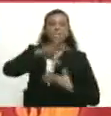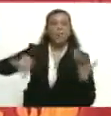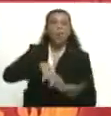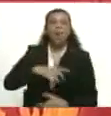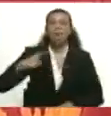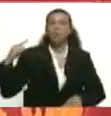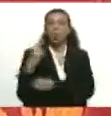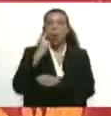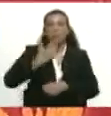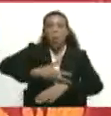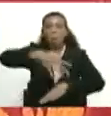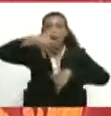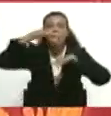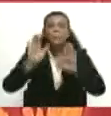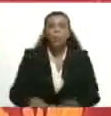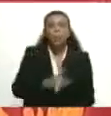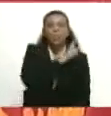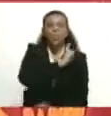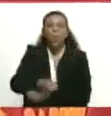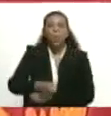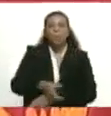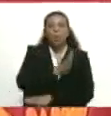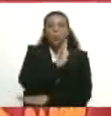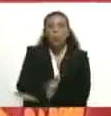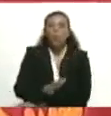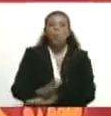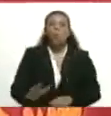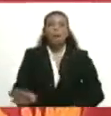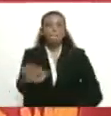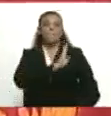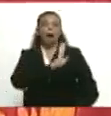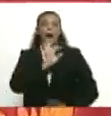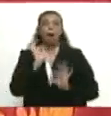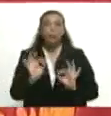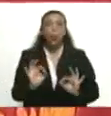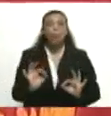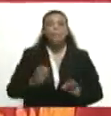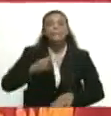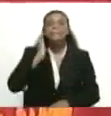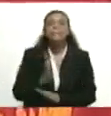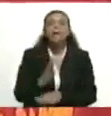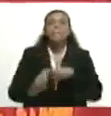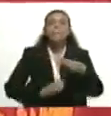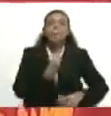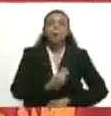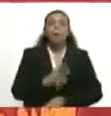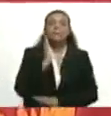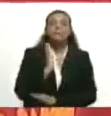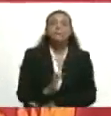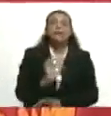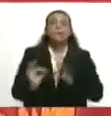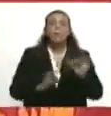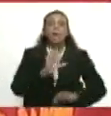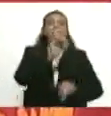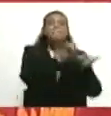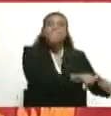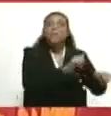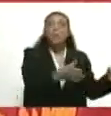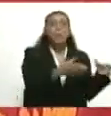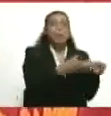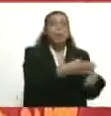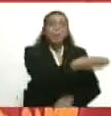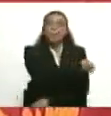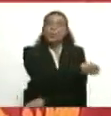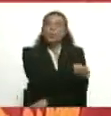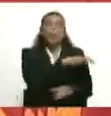a las sanciones, al bloqueo, a la violencia, a las guarimbas. Siempre lo hacen. Y siempre son ellos mismos, los